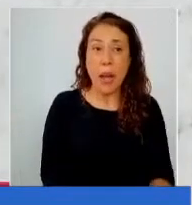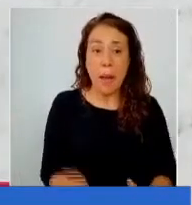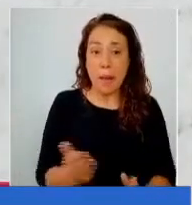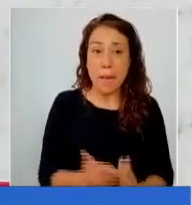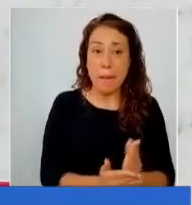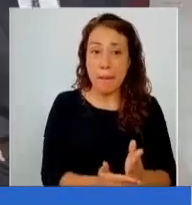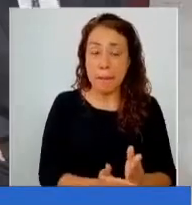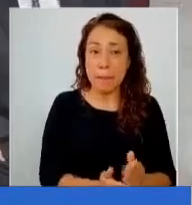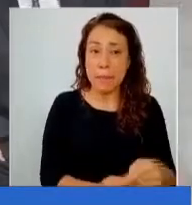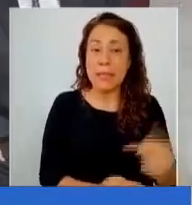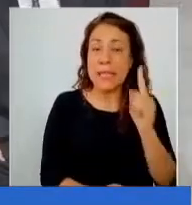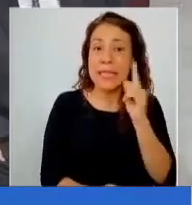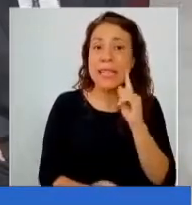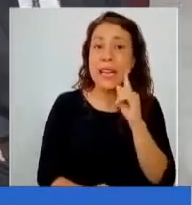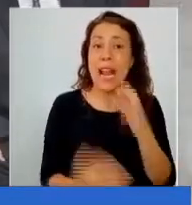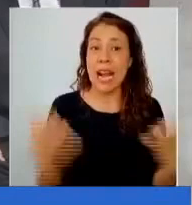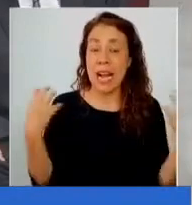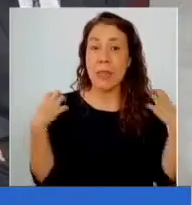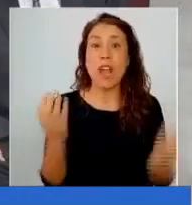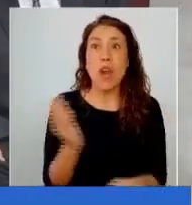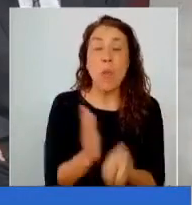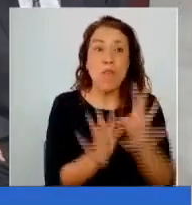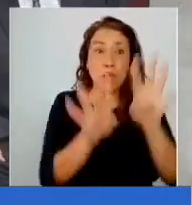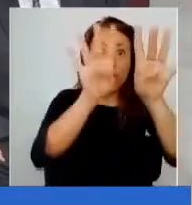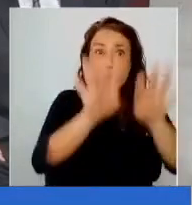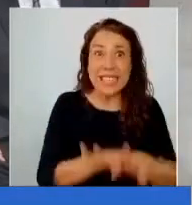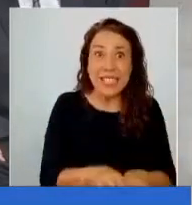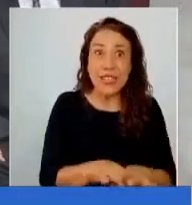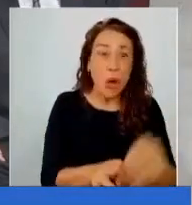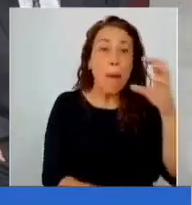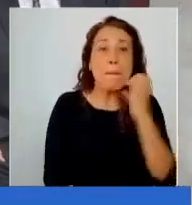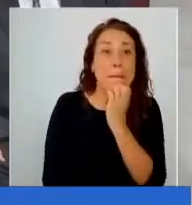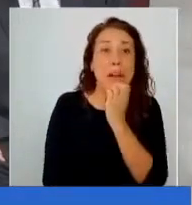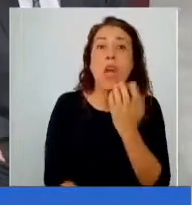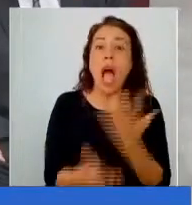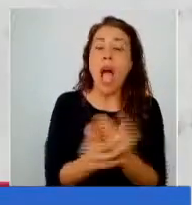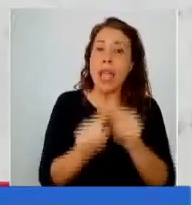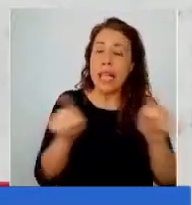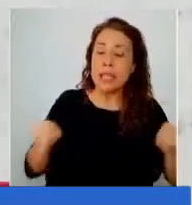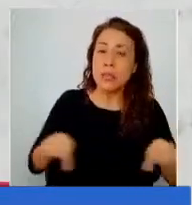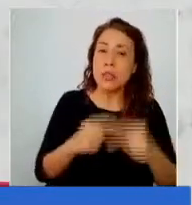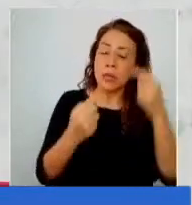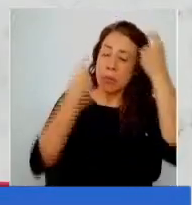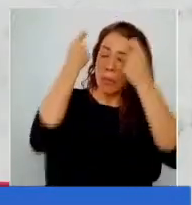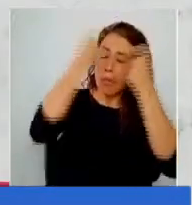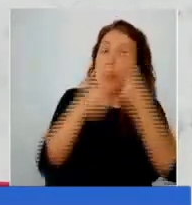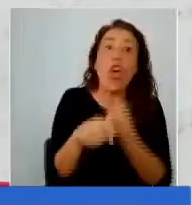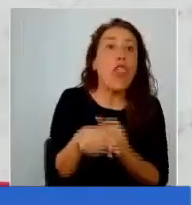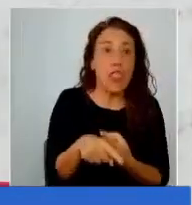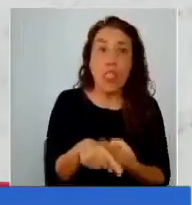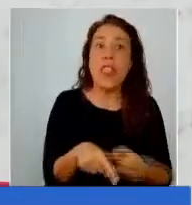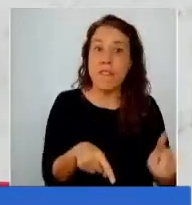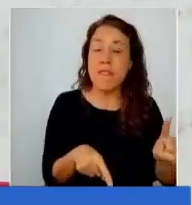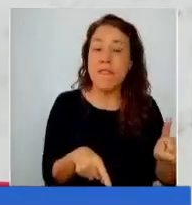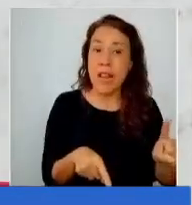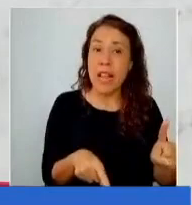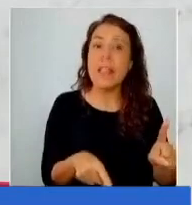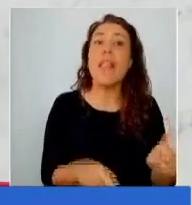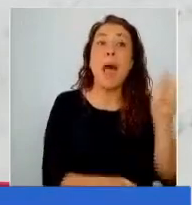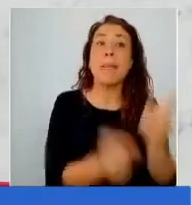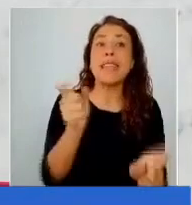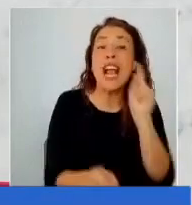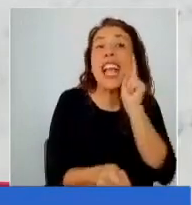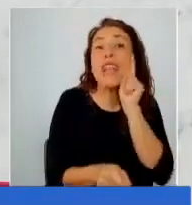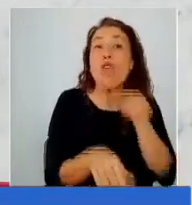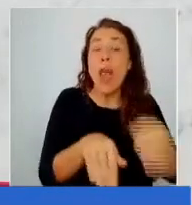responsabilidad del nuevo texto están en un espacio de pensamiento muy distinto de quienes tuvieron esa misma tarea